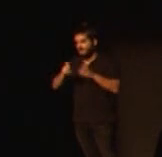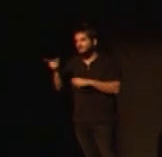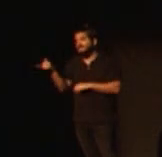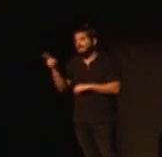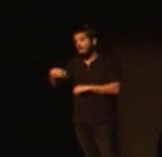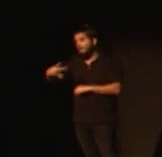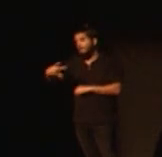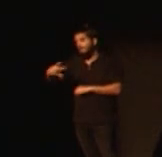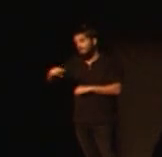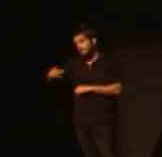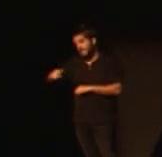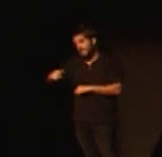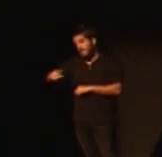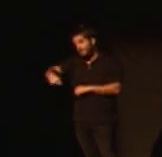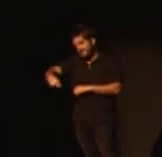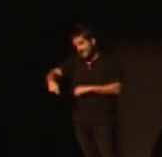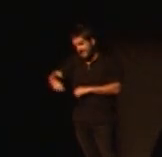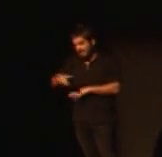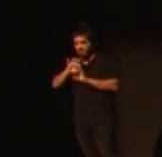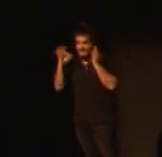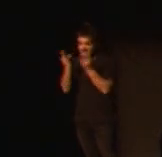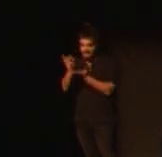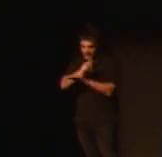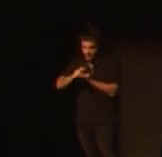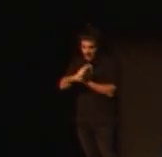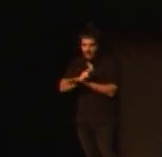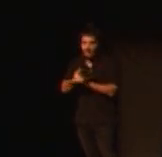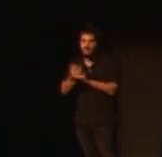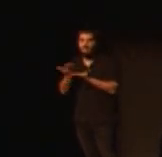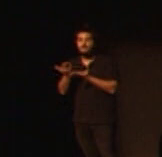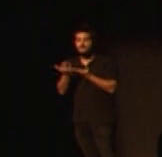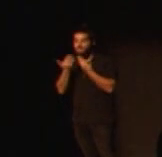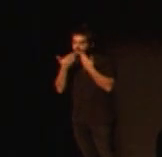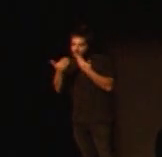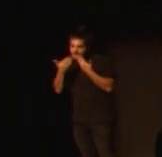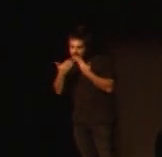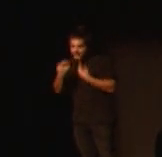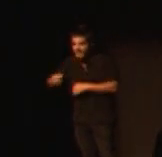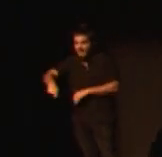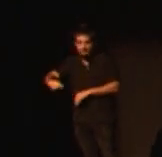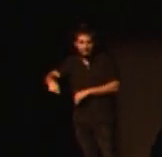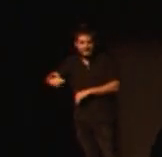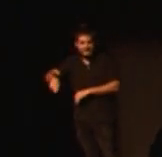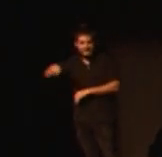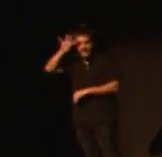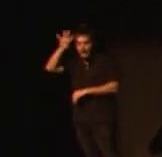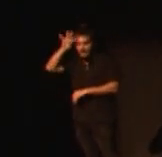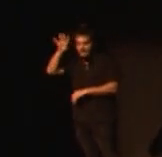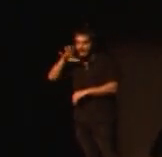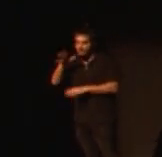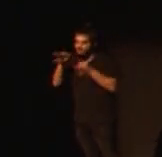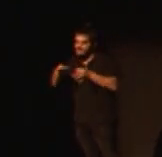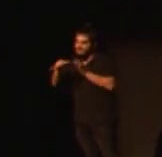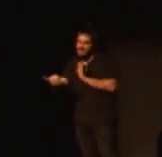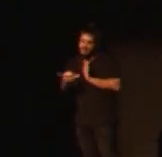Asamblea. Muchas gracias por tu hospitalidad, alcalde, por la de tu equipo, por esta maravillosa ciudad. Y mil gracias, presidente, por estar siempre tan cerquita.